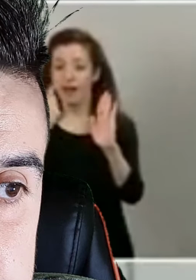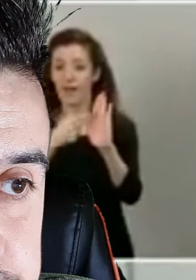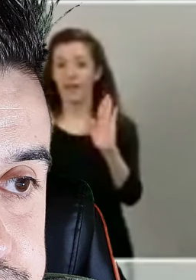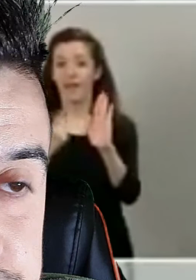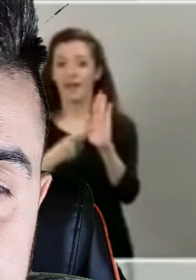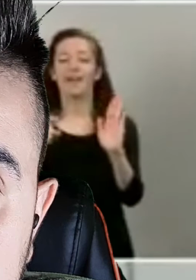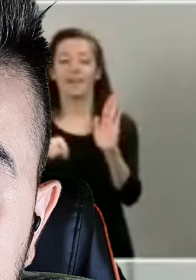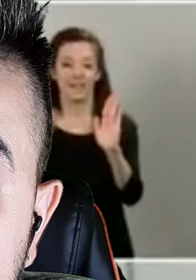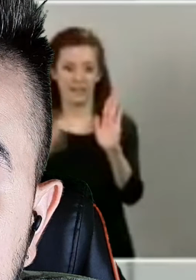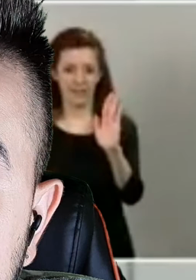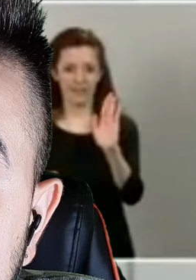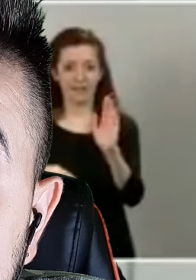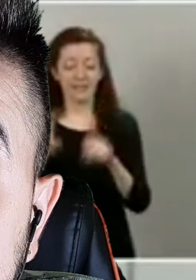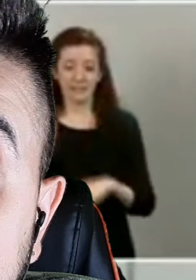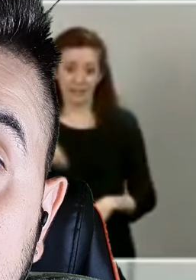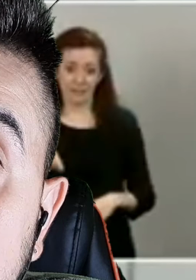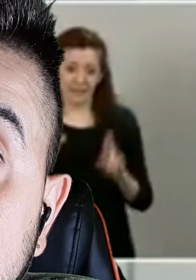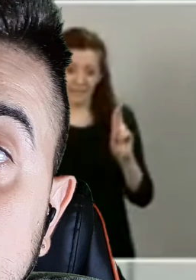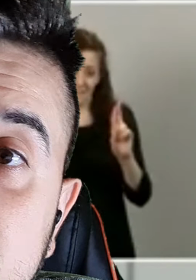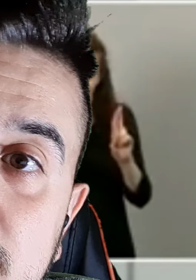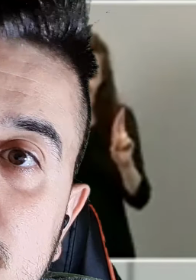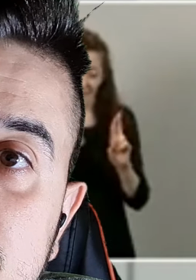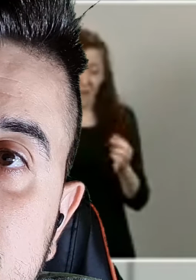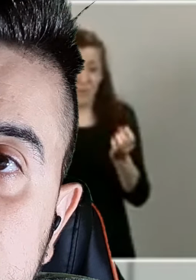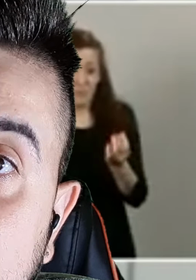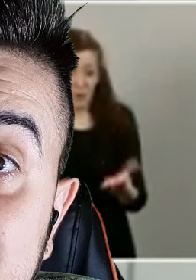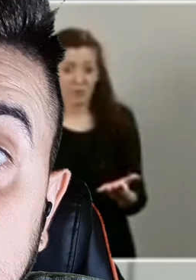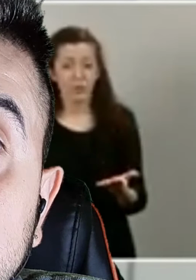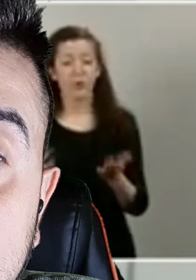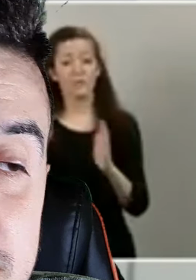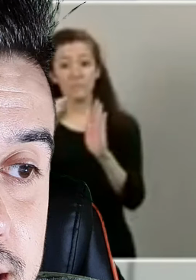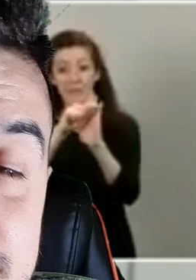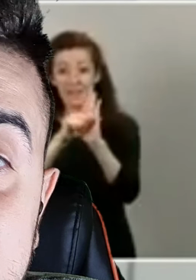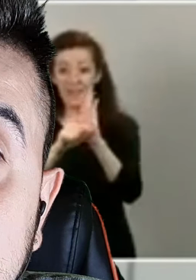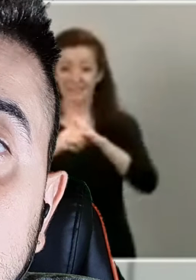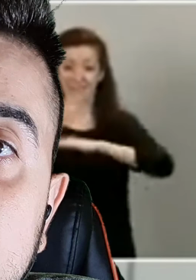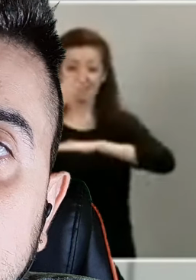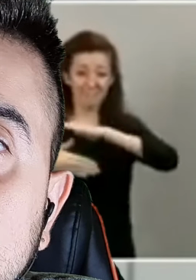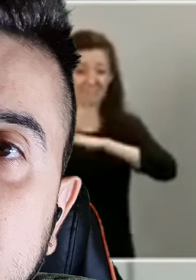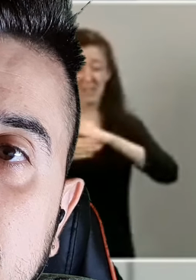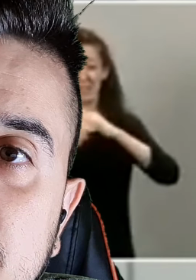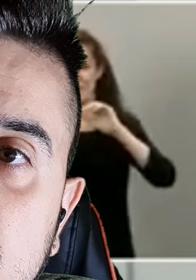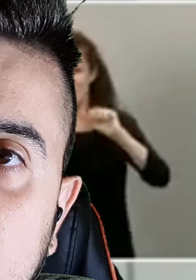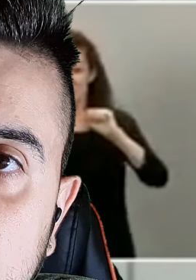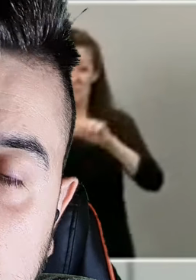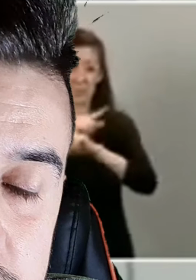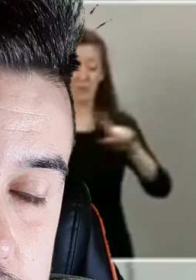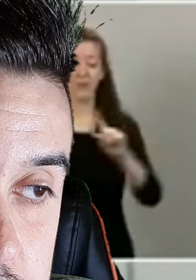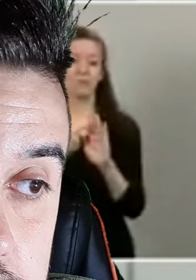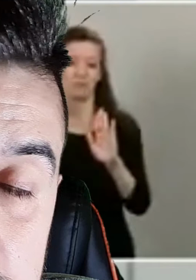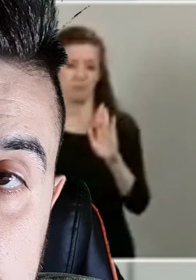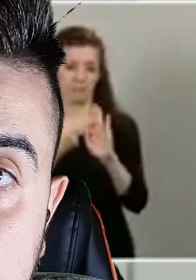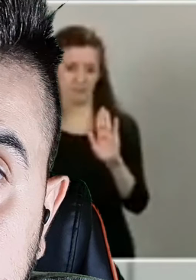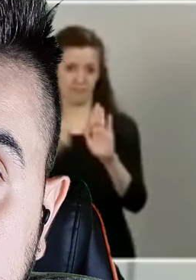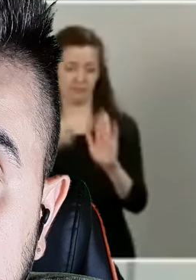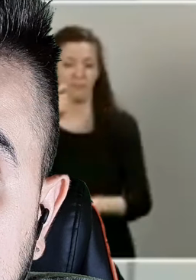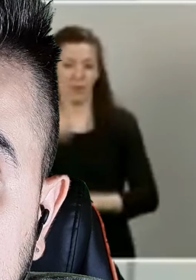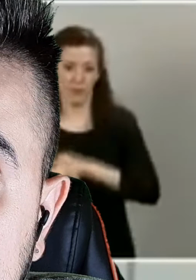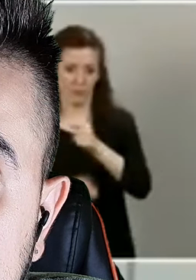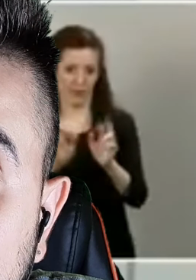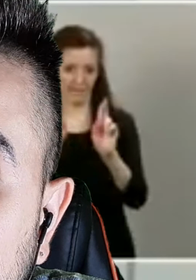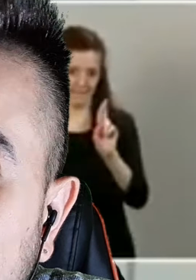19 siguen cobrando dietas estando en su casa siguen cobrando desplazamiento estando en su casa